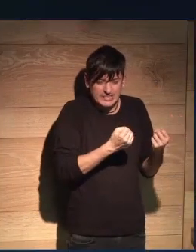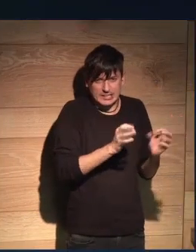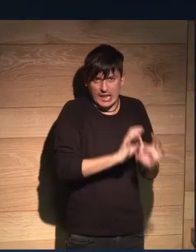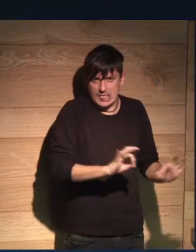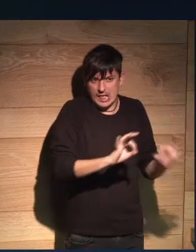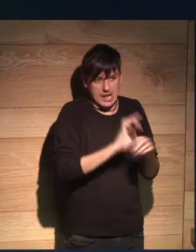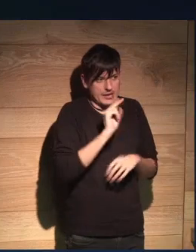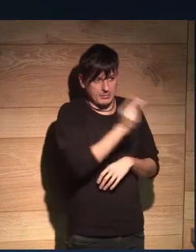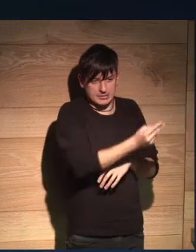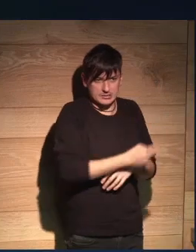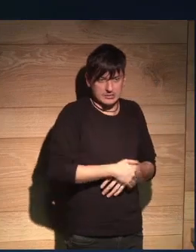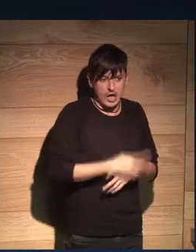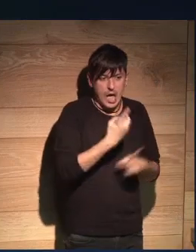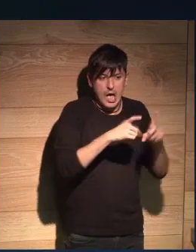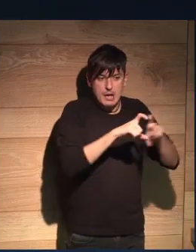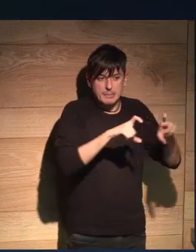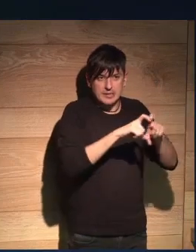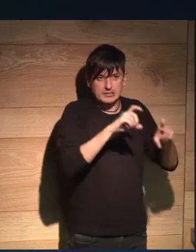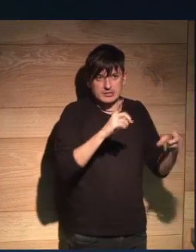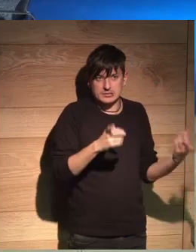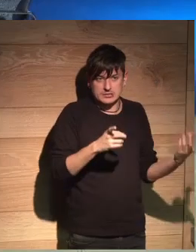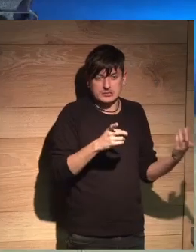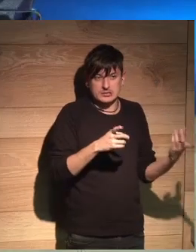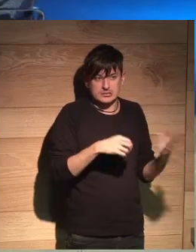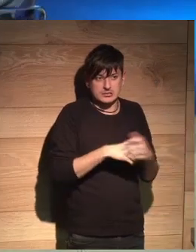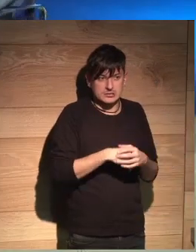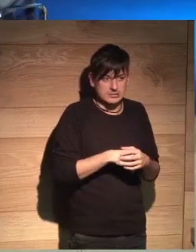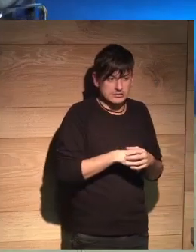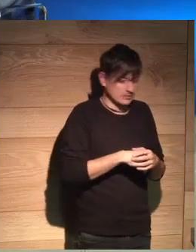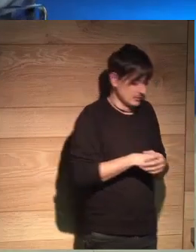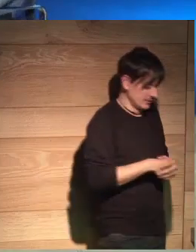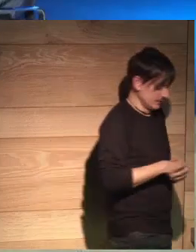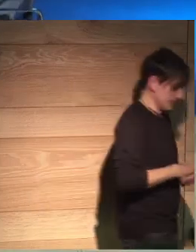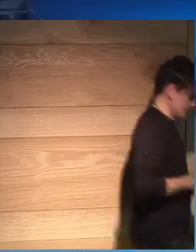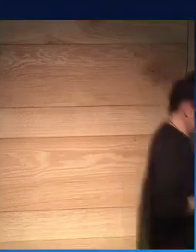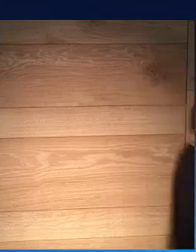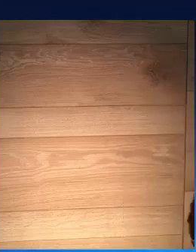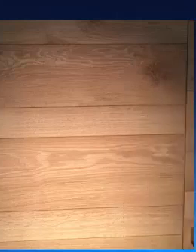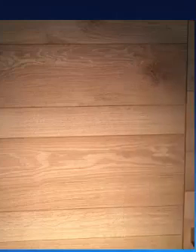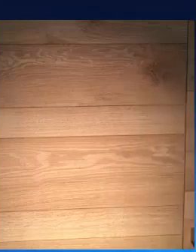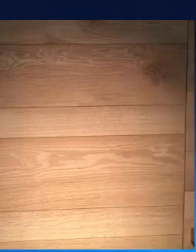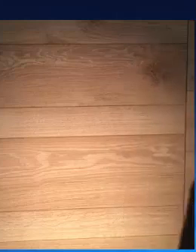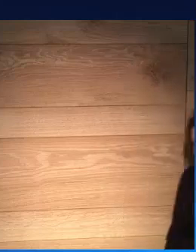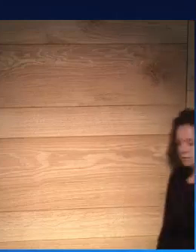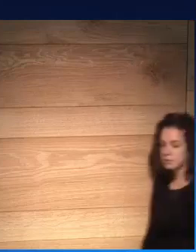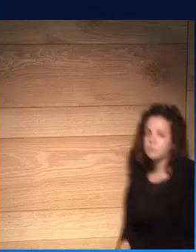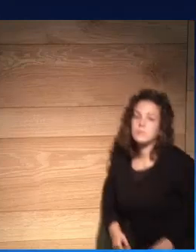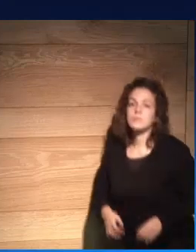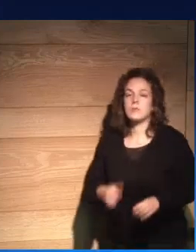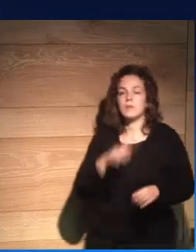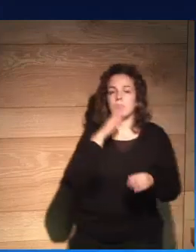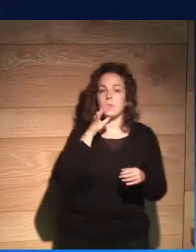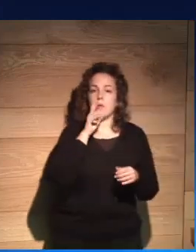ninguno. Al contrario. Hay empresas que han cambiado su publicidad. Me alegro que saques ese tema porque también está en el ambiente últimamente el asunto del conflicto de intereses.